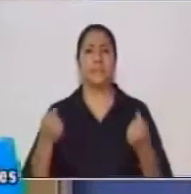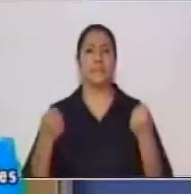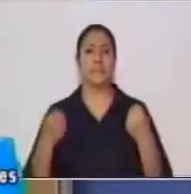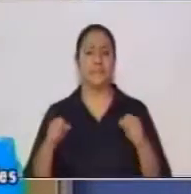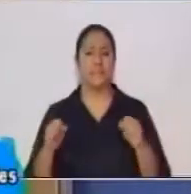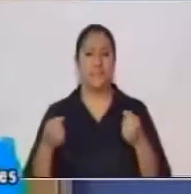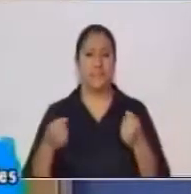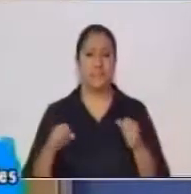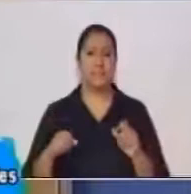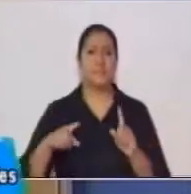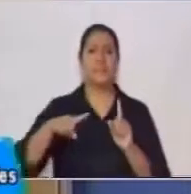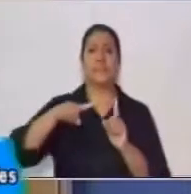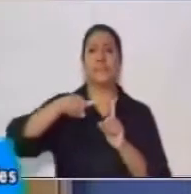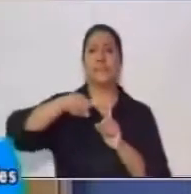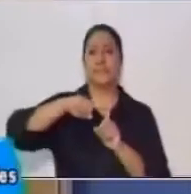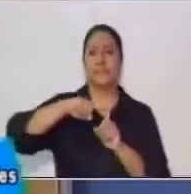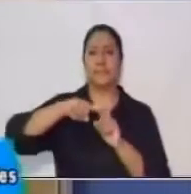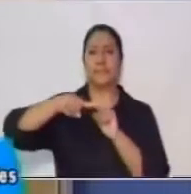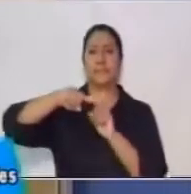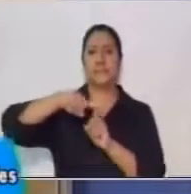la sumatoria.